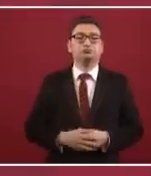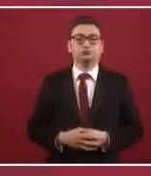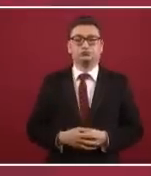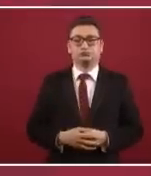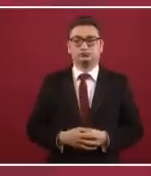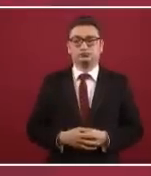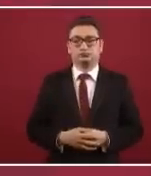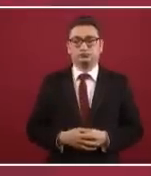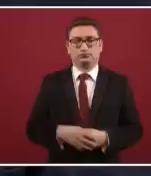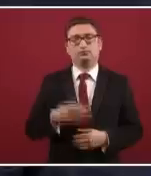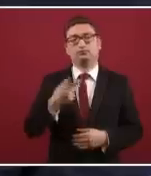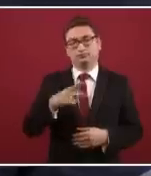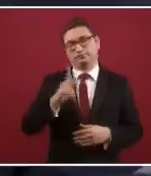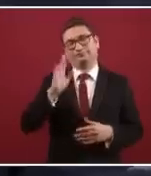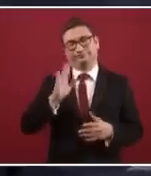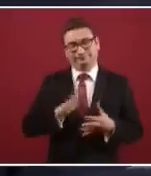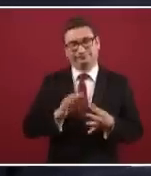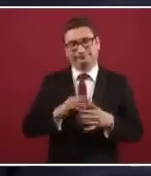Tres es un complemento.